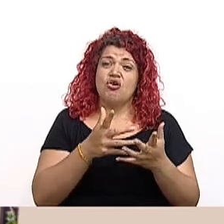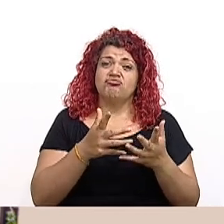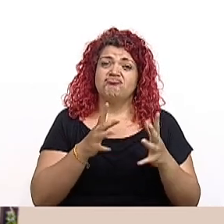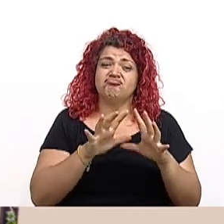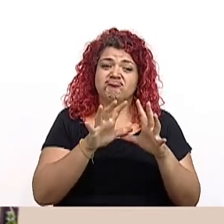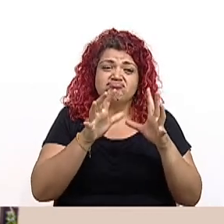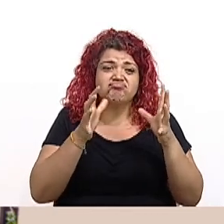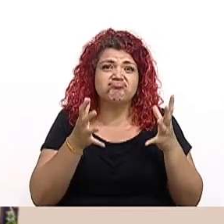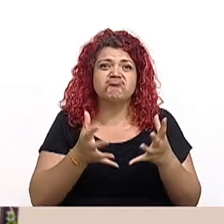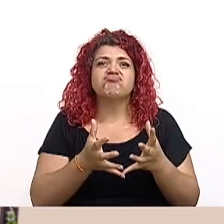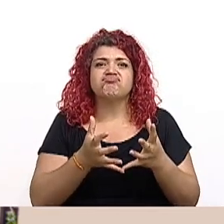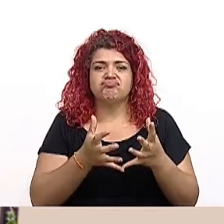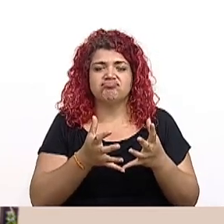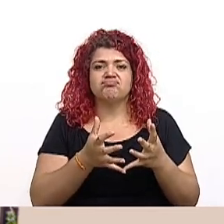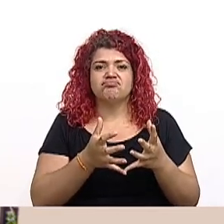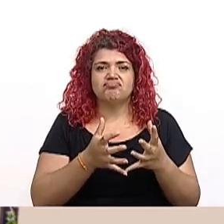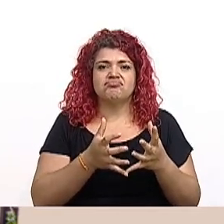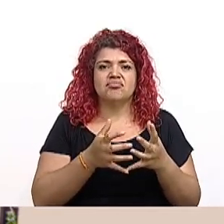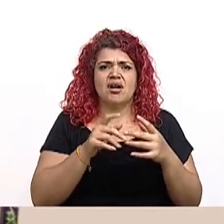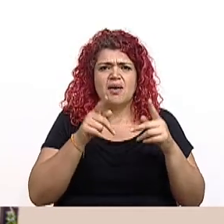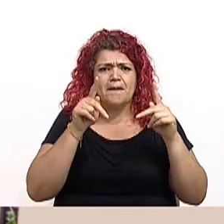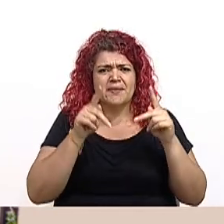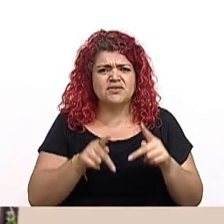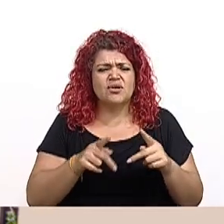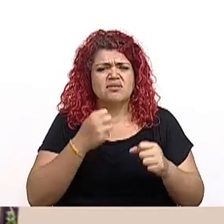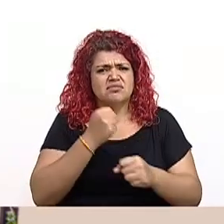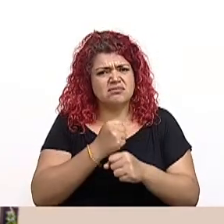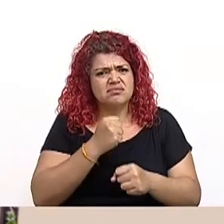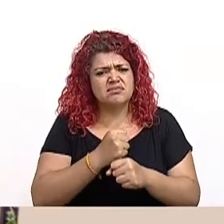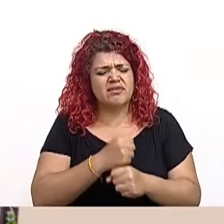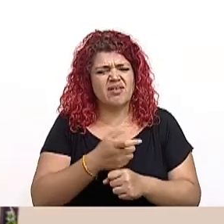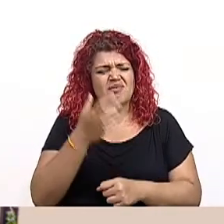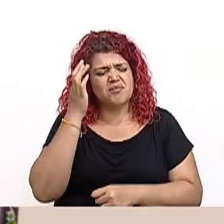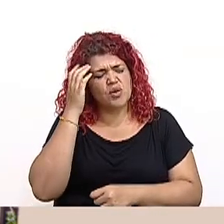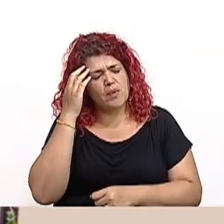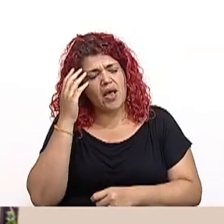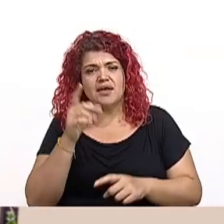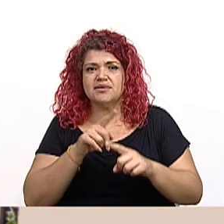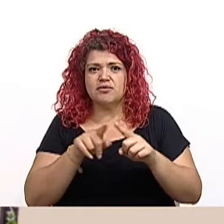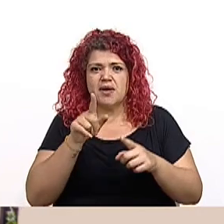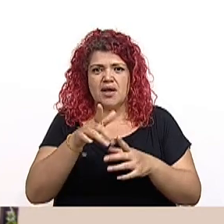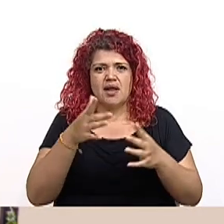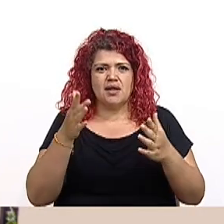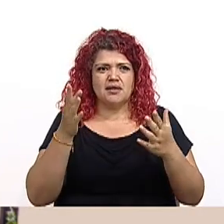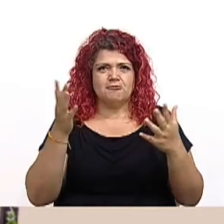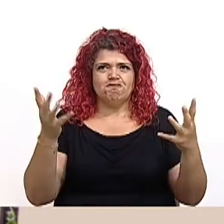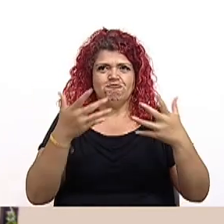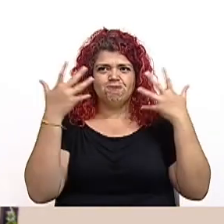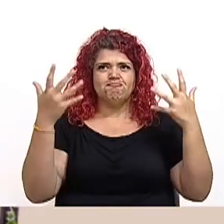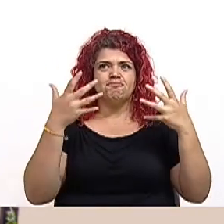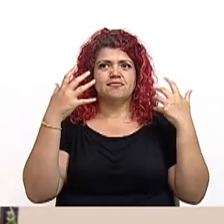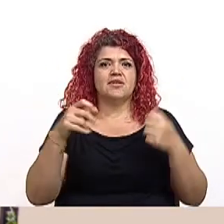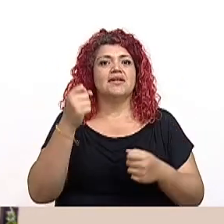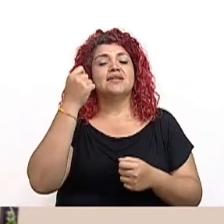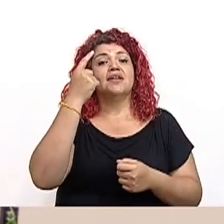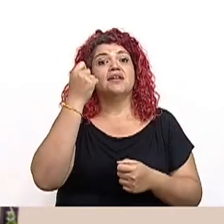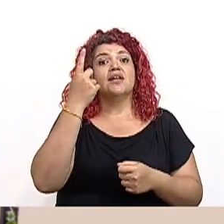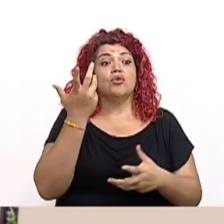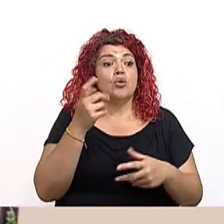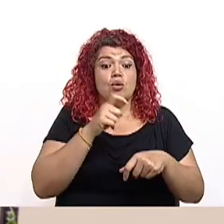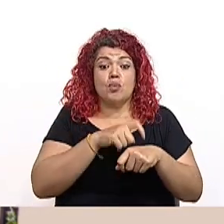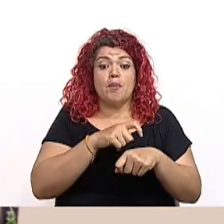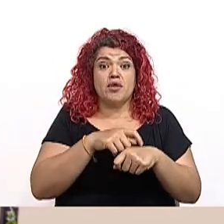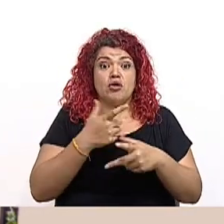por esta situación global. Que hay personas trabajando efectivamente preocupadas por el medio ambiente, entendiendo que todo esto en un determinado momento